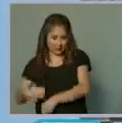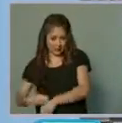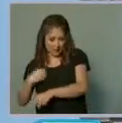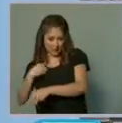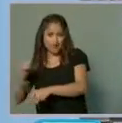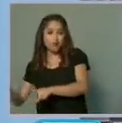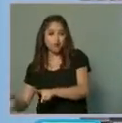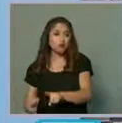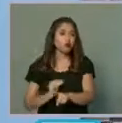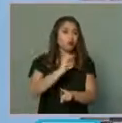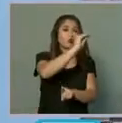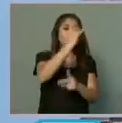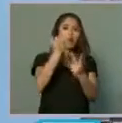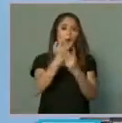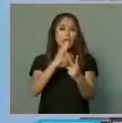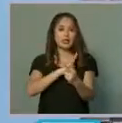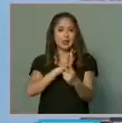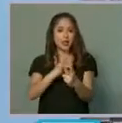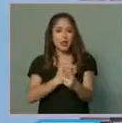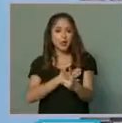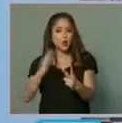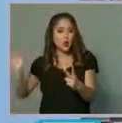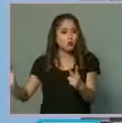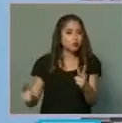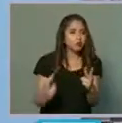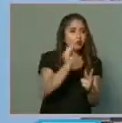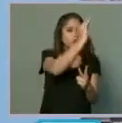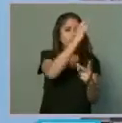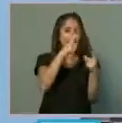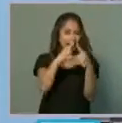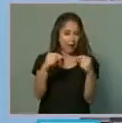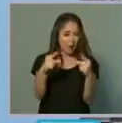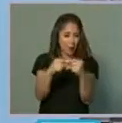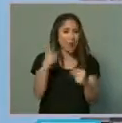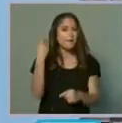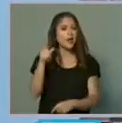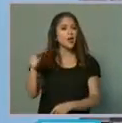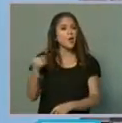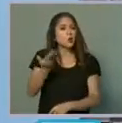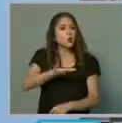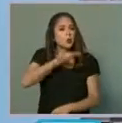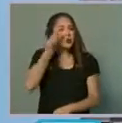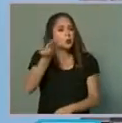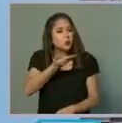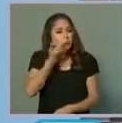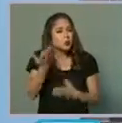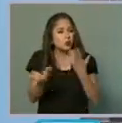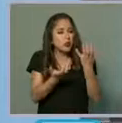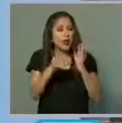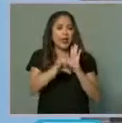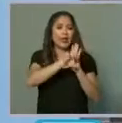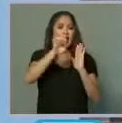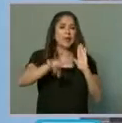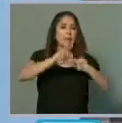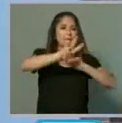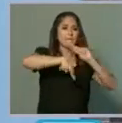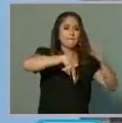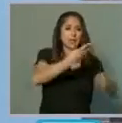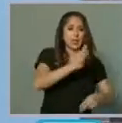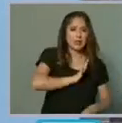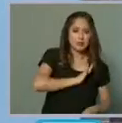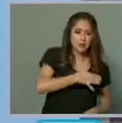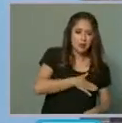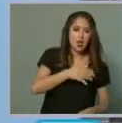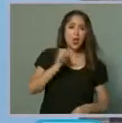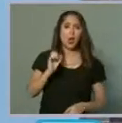españoles al Japón y ellos llevaban esta fritura, esta técnica de la fritura. Por eso cuando uno va a España o a Portugal uno se encuentra